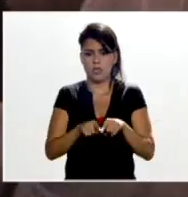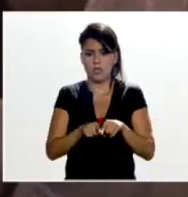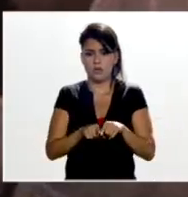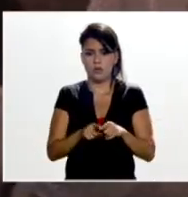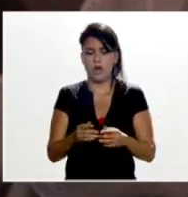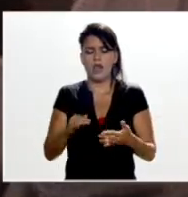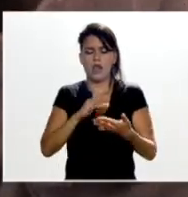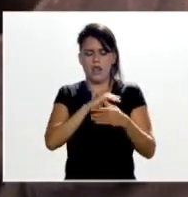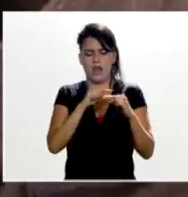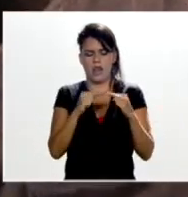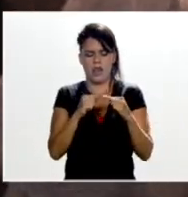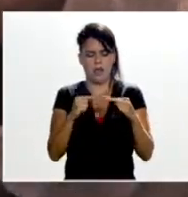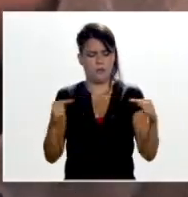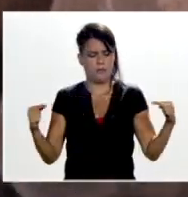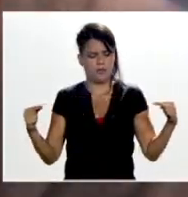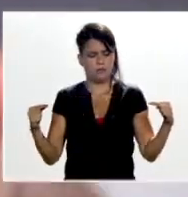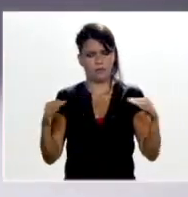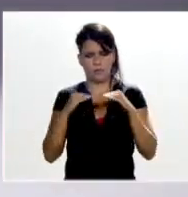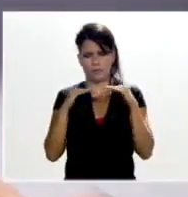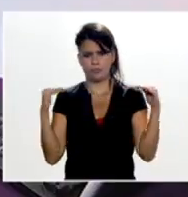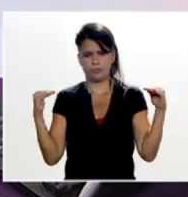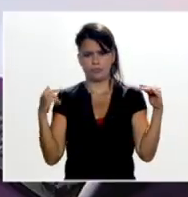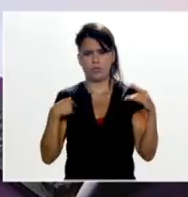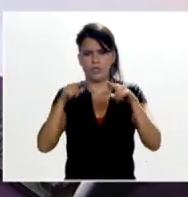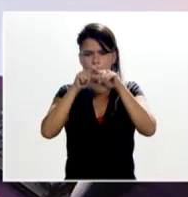la base del rectángulo.